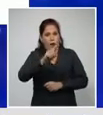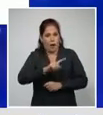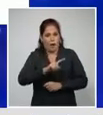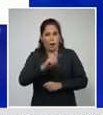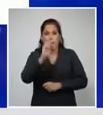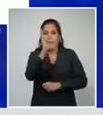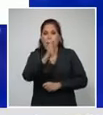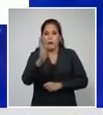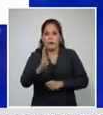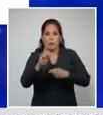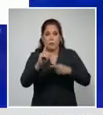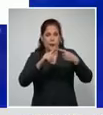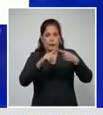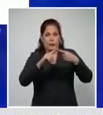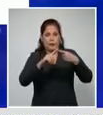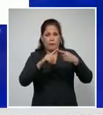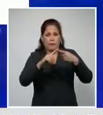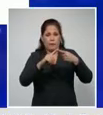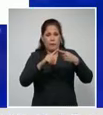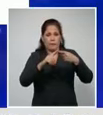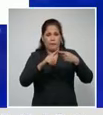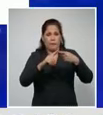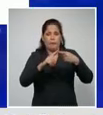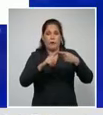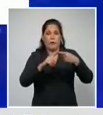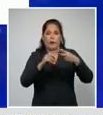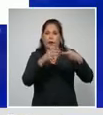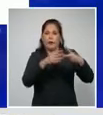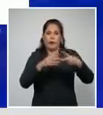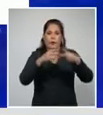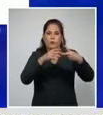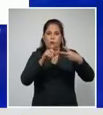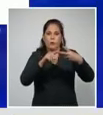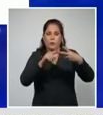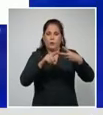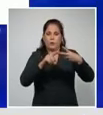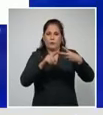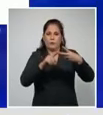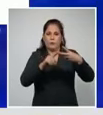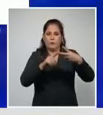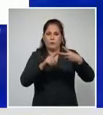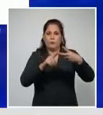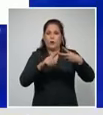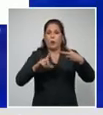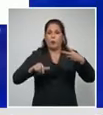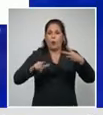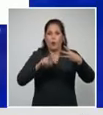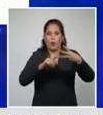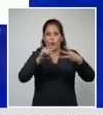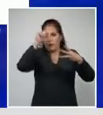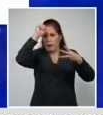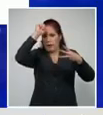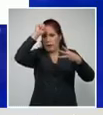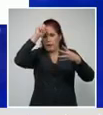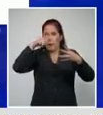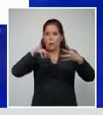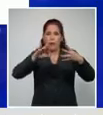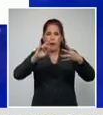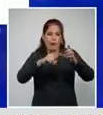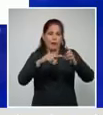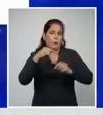que se mantiene en el primer lugar, Estados Unidos de Norteamérica, Polonia, la India, Ucrania,